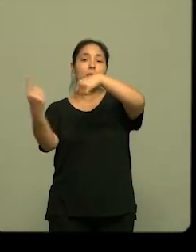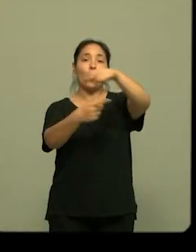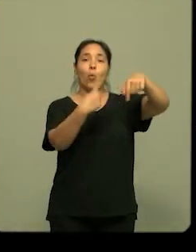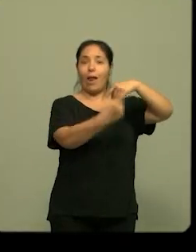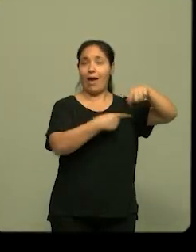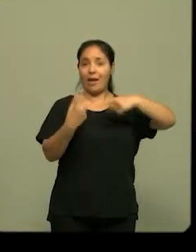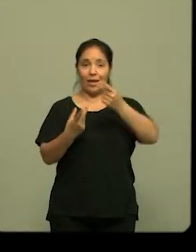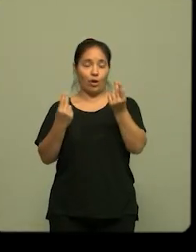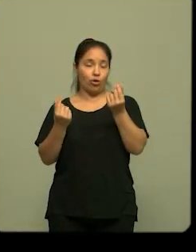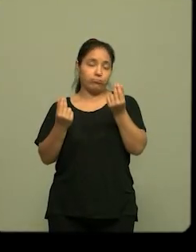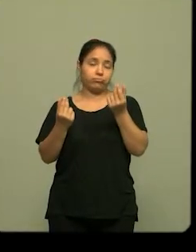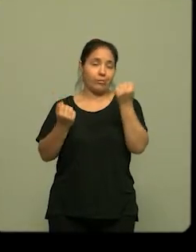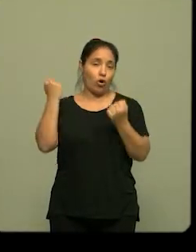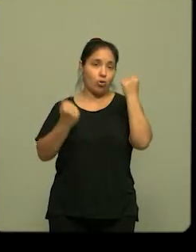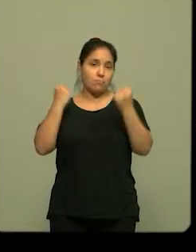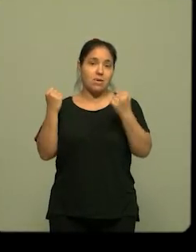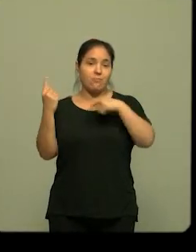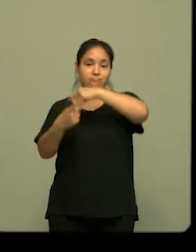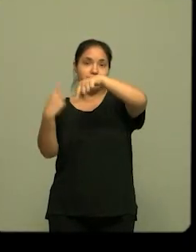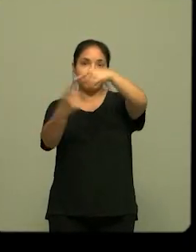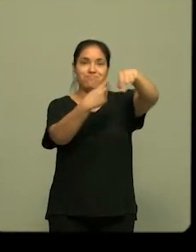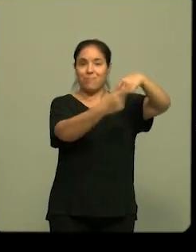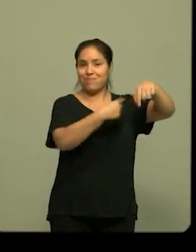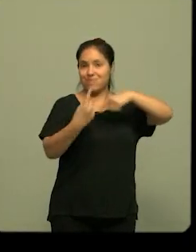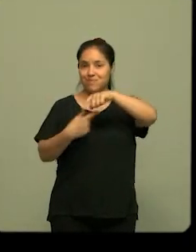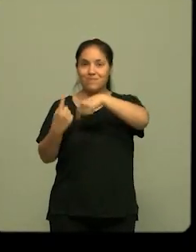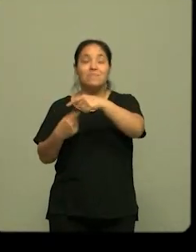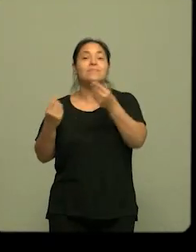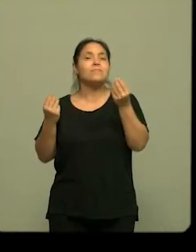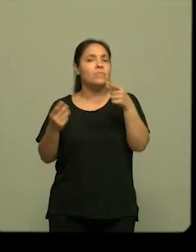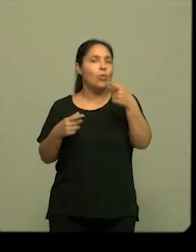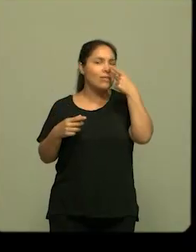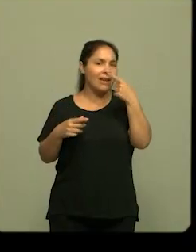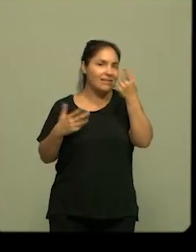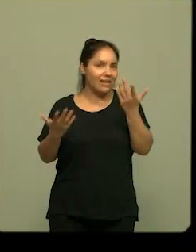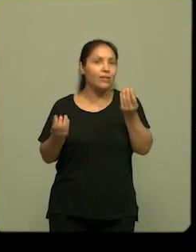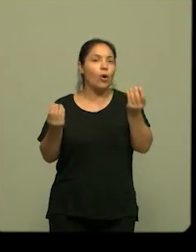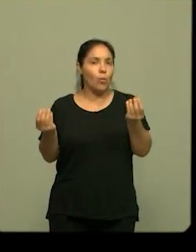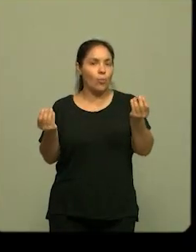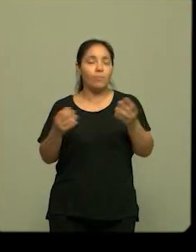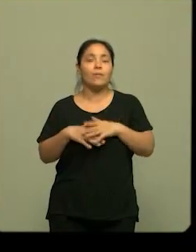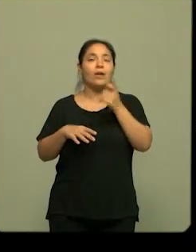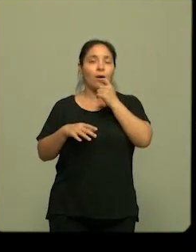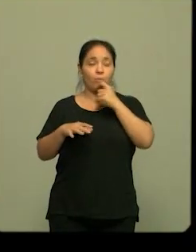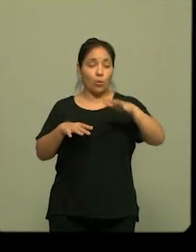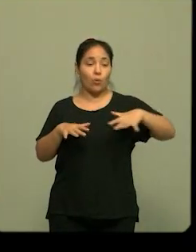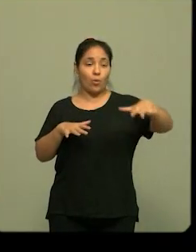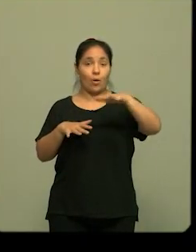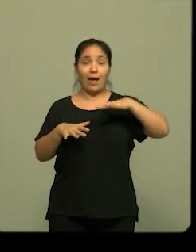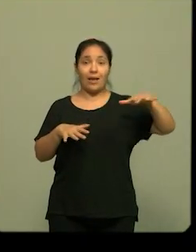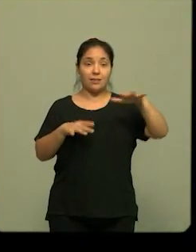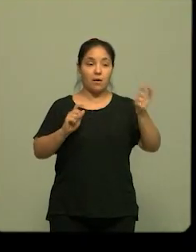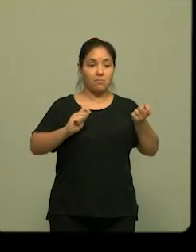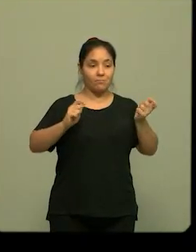tema también muy vigente hoy por hoy, ver cómo, esto es muy interesante de ver, ¿no? Cómo hay lugares que están reconvirtiéndose